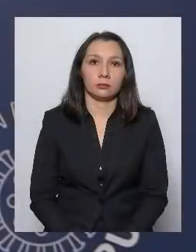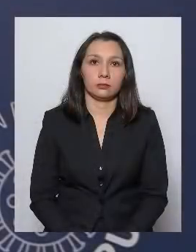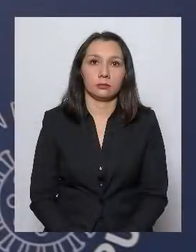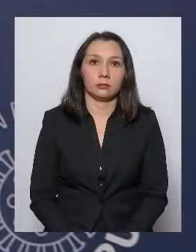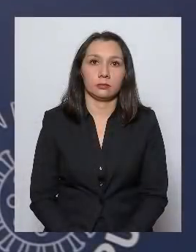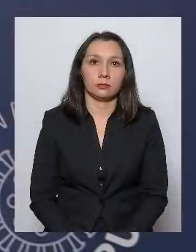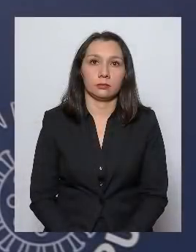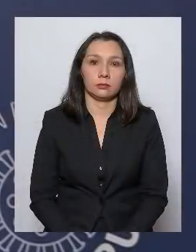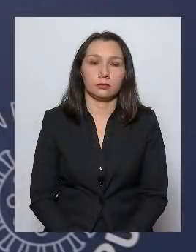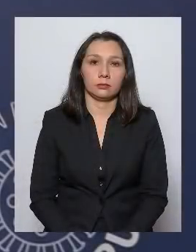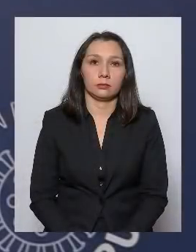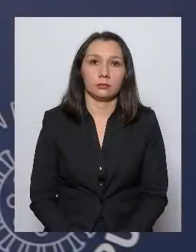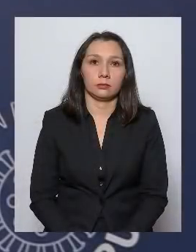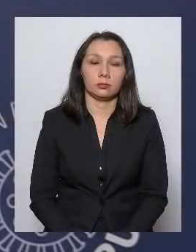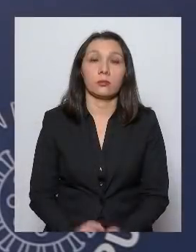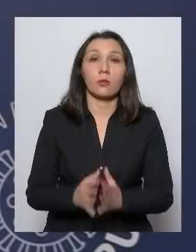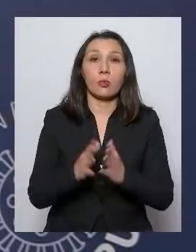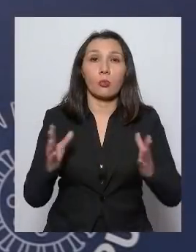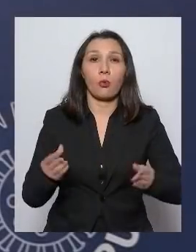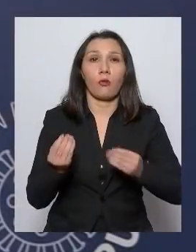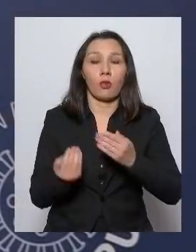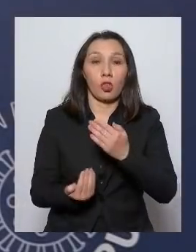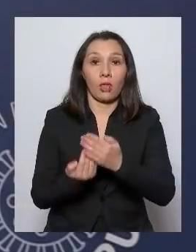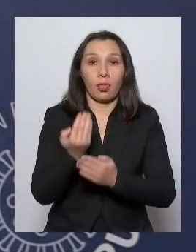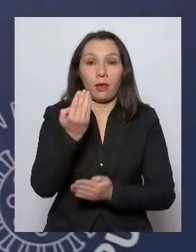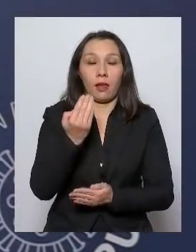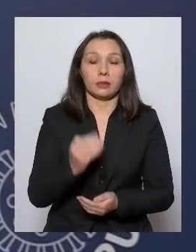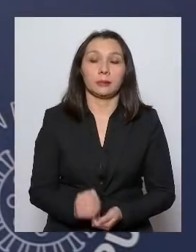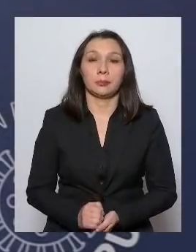balance diario del MINSAL. Escuchemos. Muy buenos días.